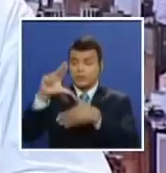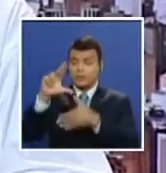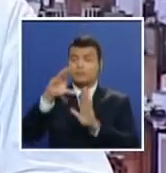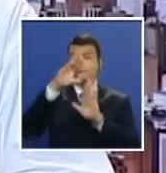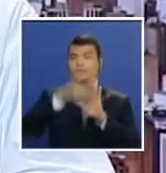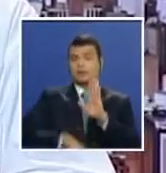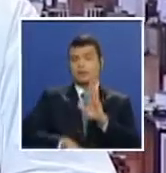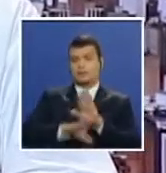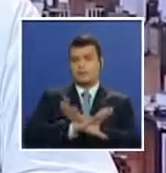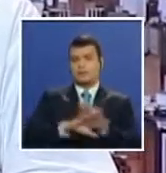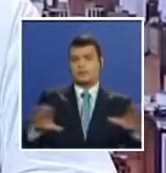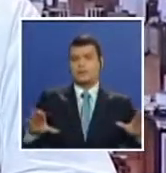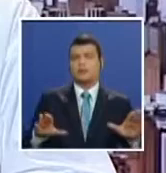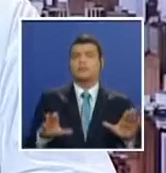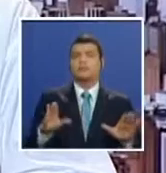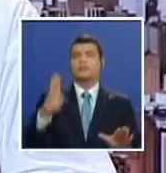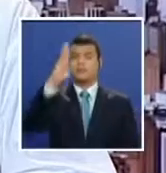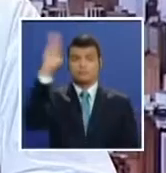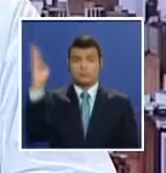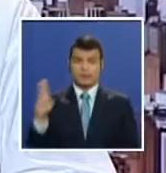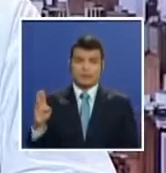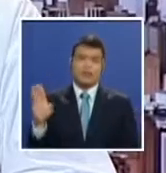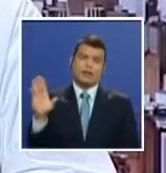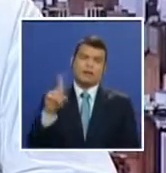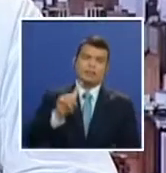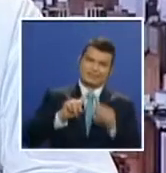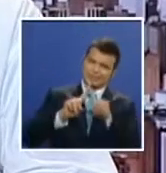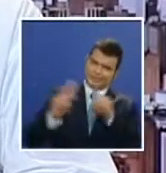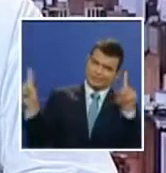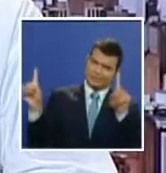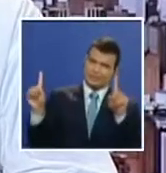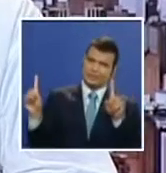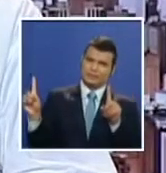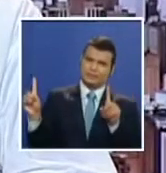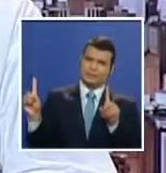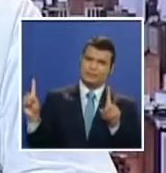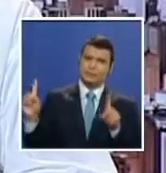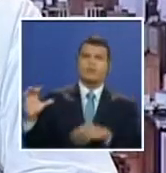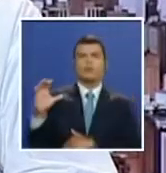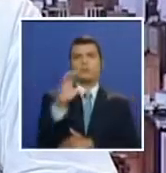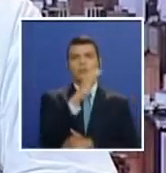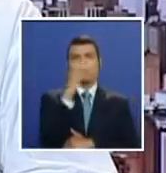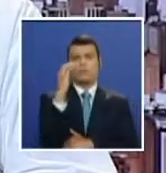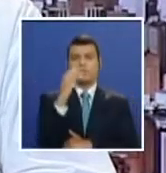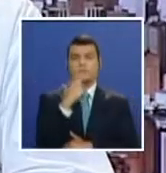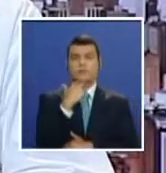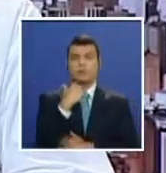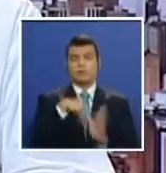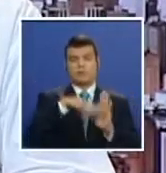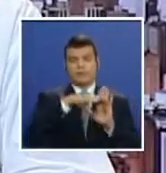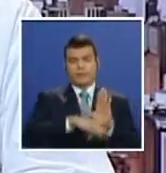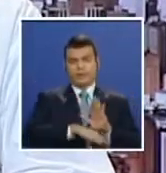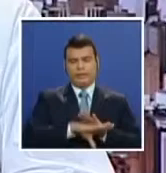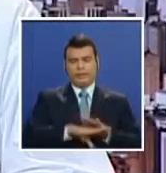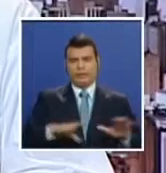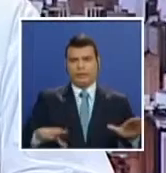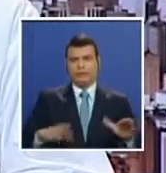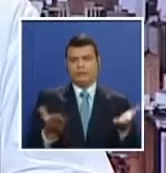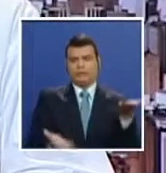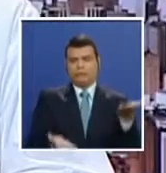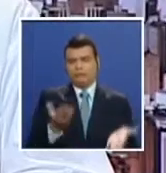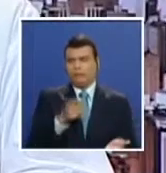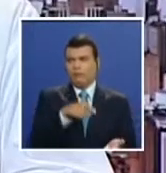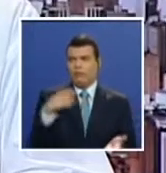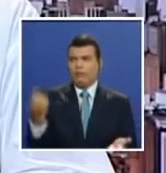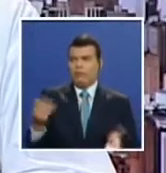con excepción de brasil la bandera de los países colombia produce el azúcar más barata y desprende el azúcar más